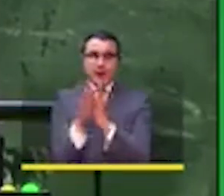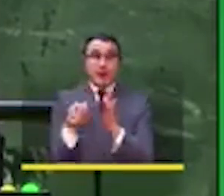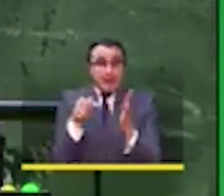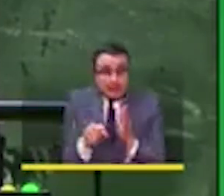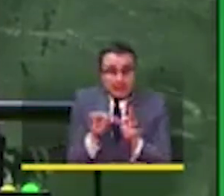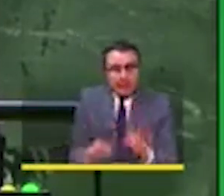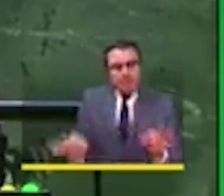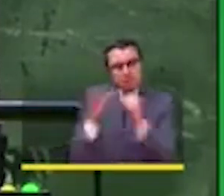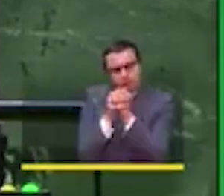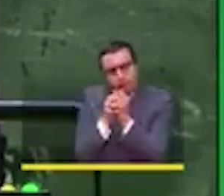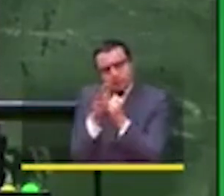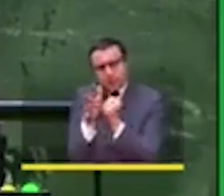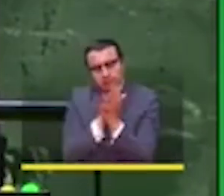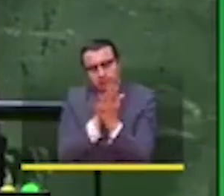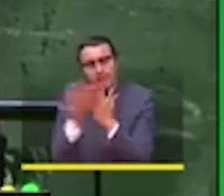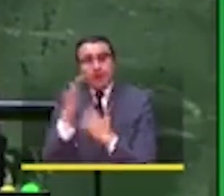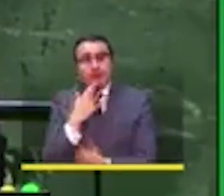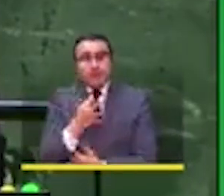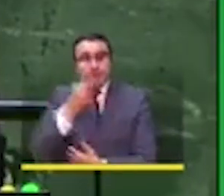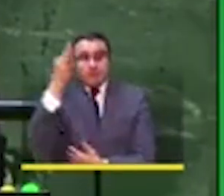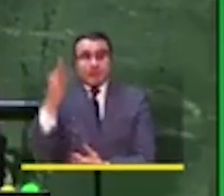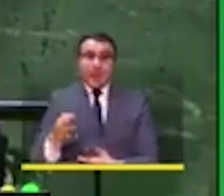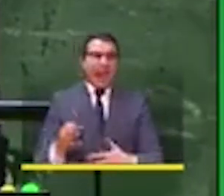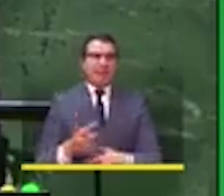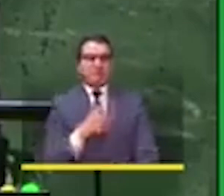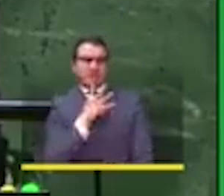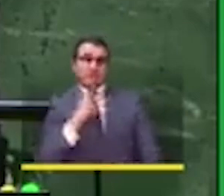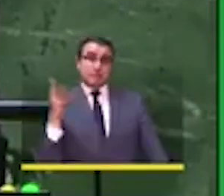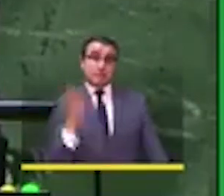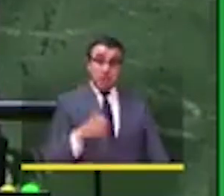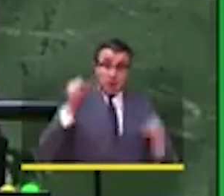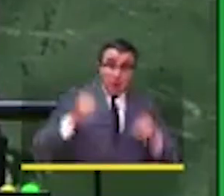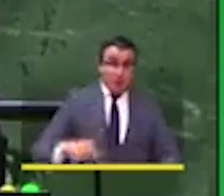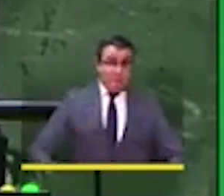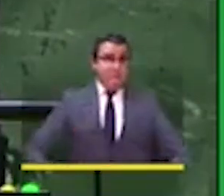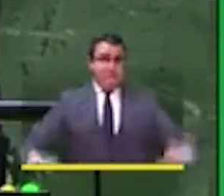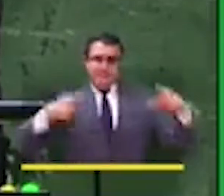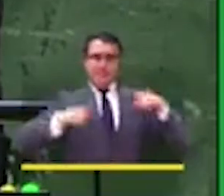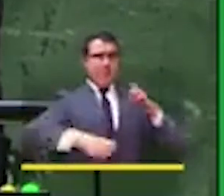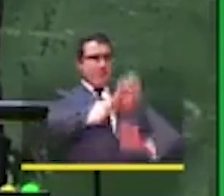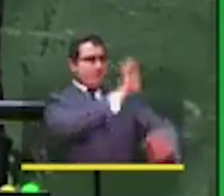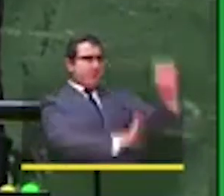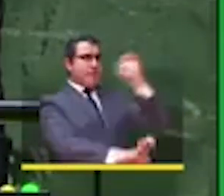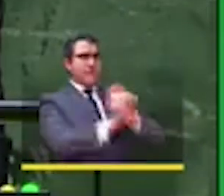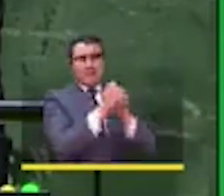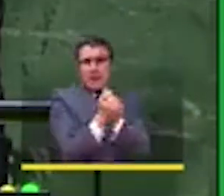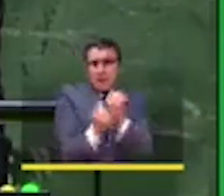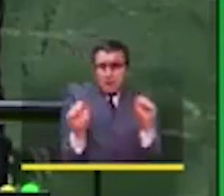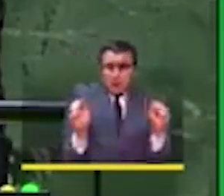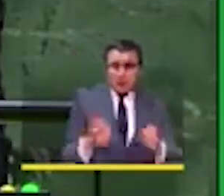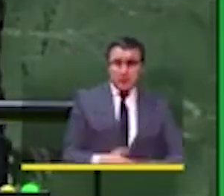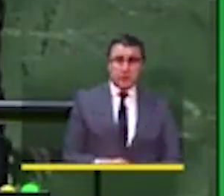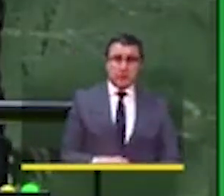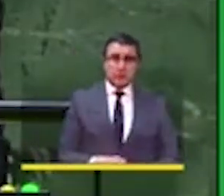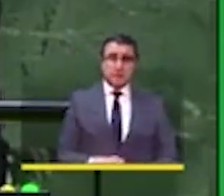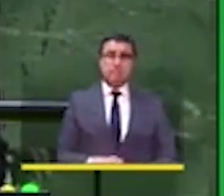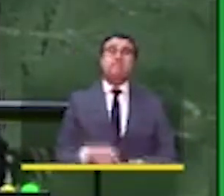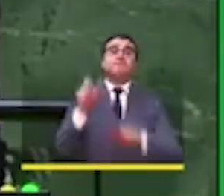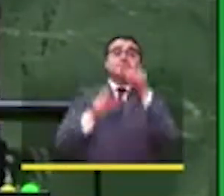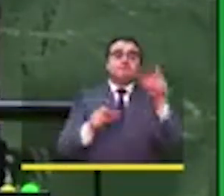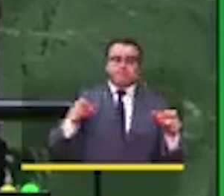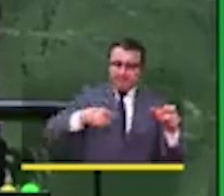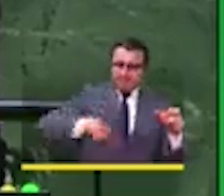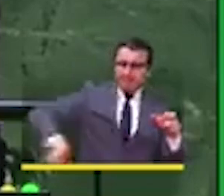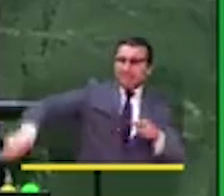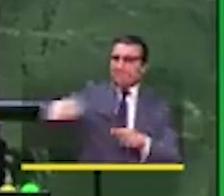cual no seremos los guerreros de la vida. La generación que hoy debe decidir y